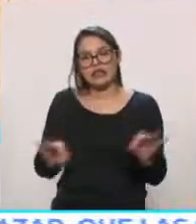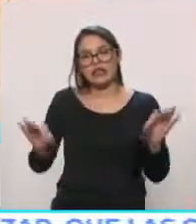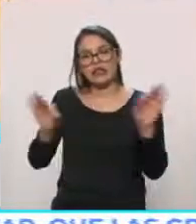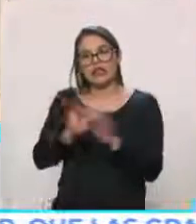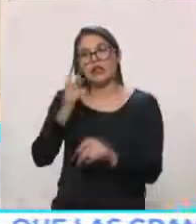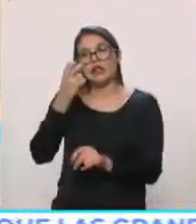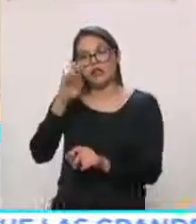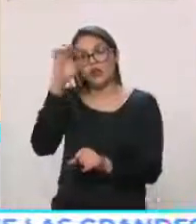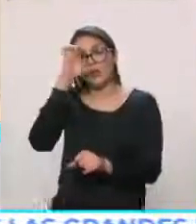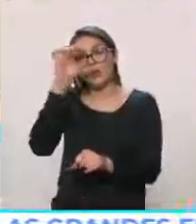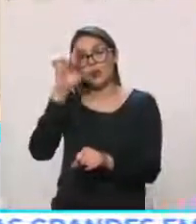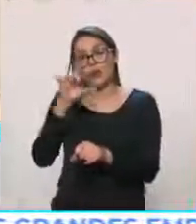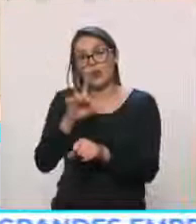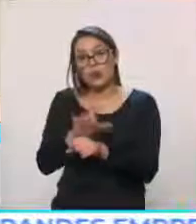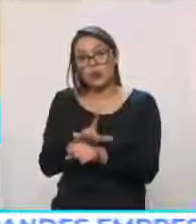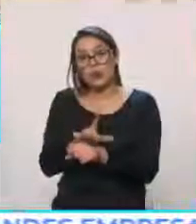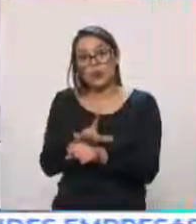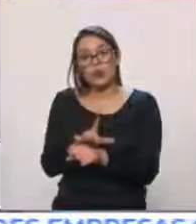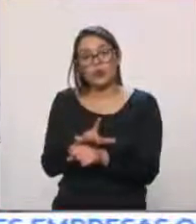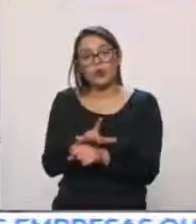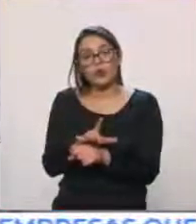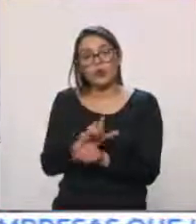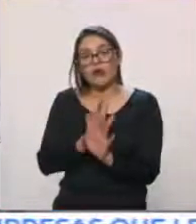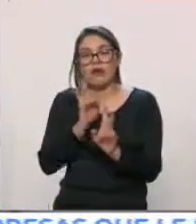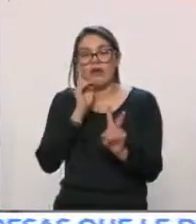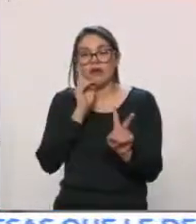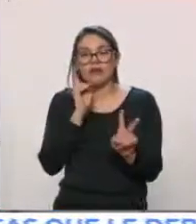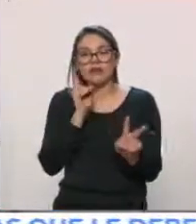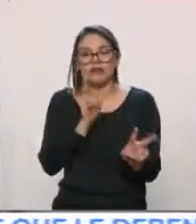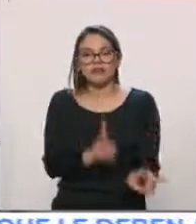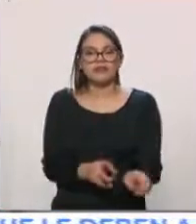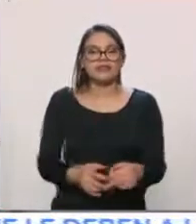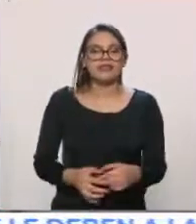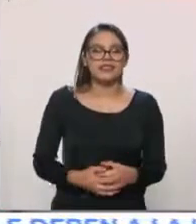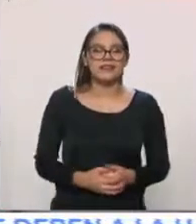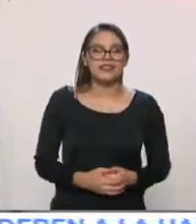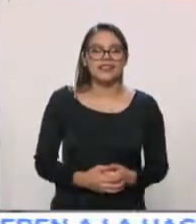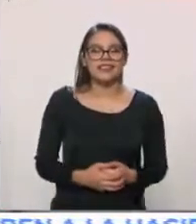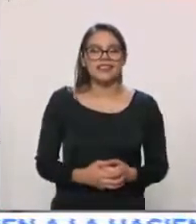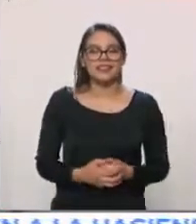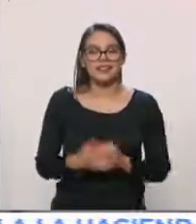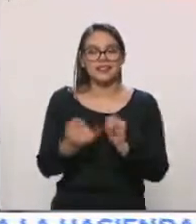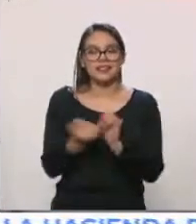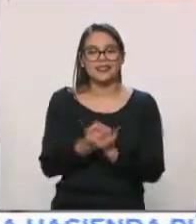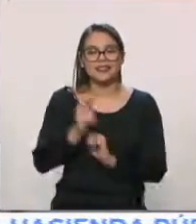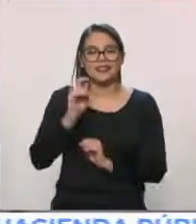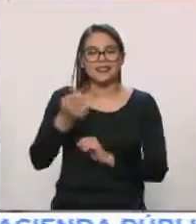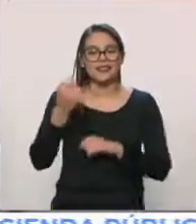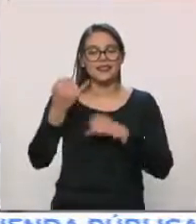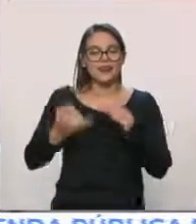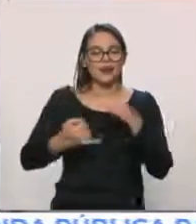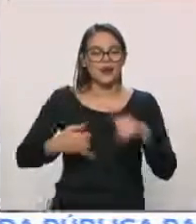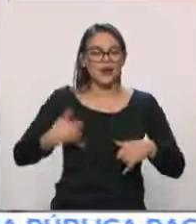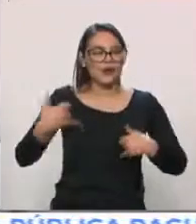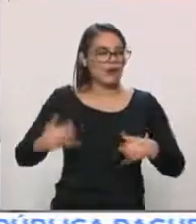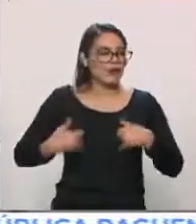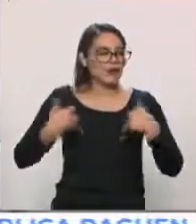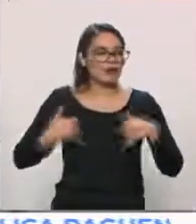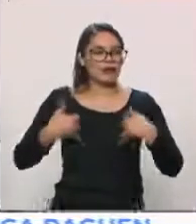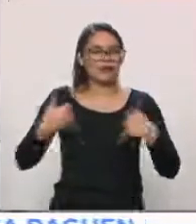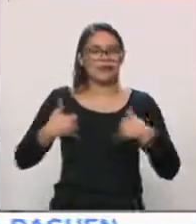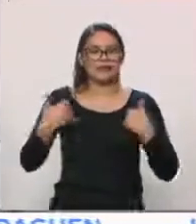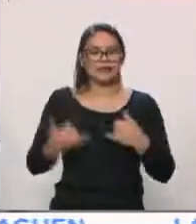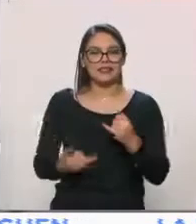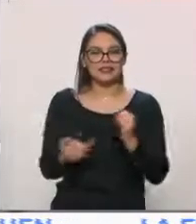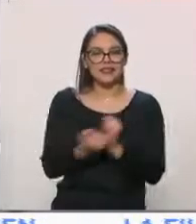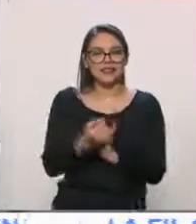algo más allá de un entretenimiento que se lleva a los jóvenes, todo lo contrario, ¿no? Ahorita creo que la